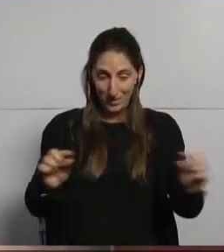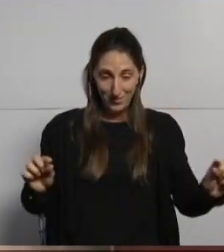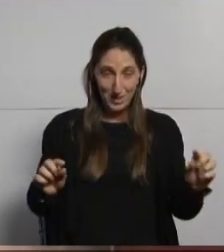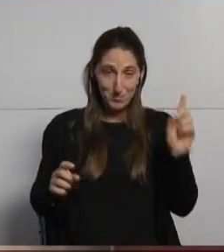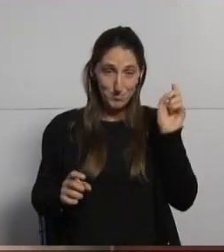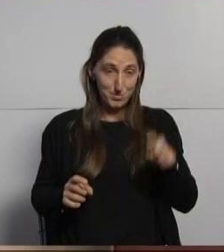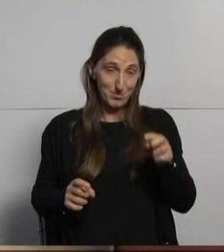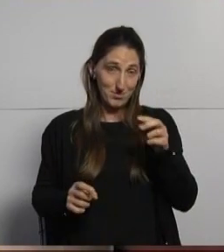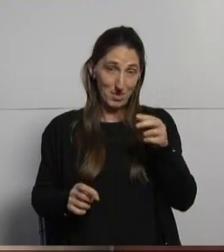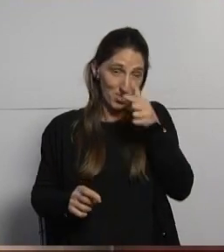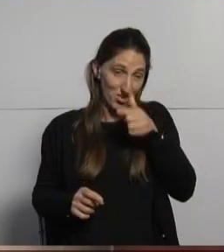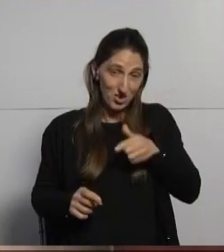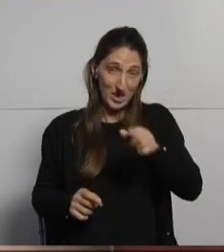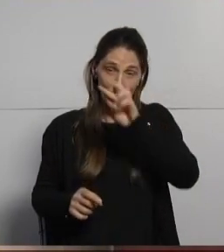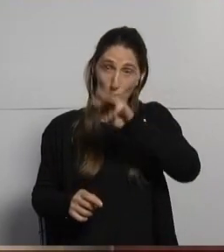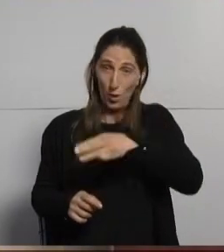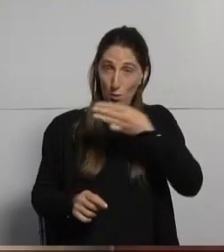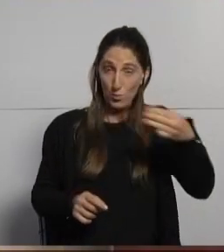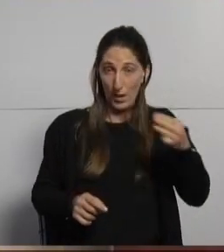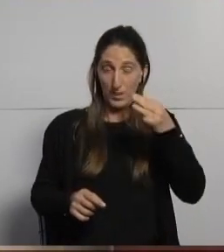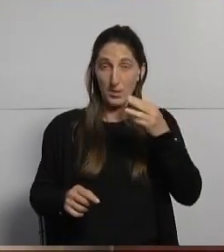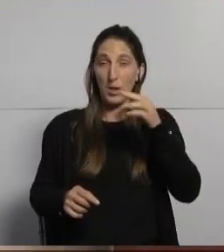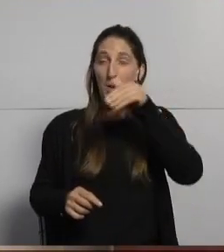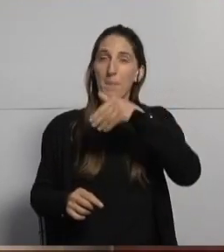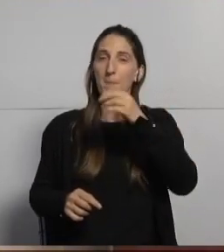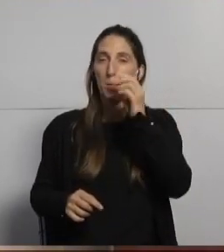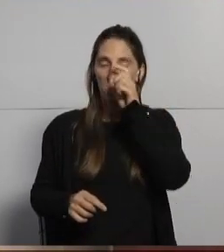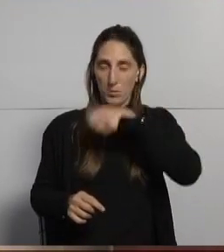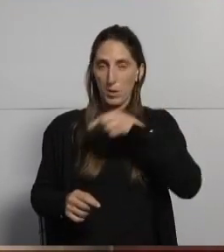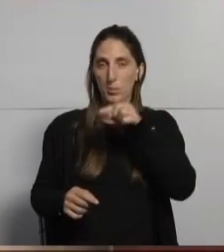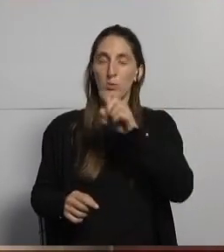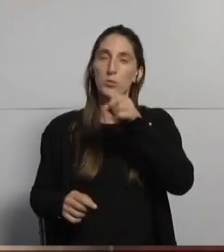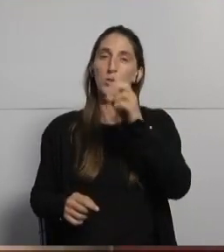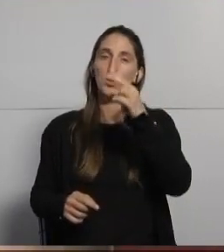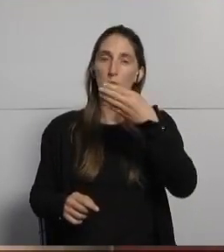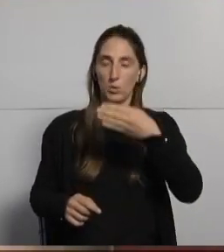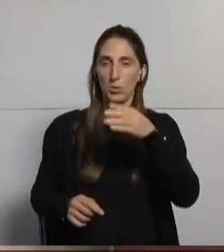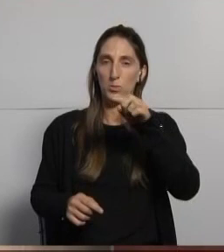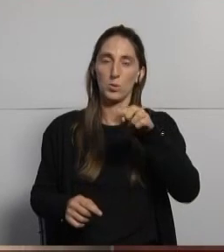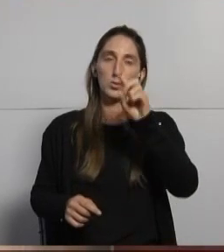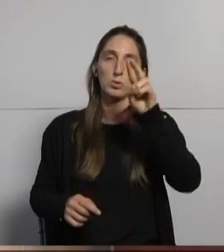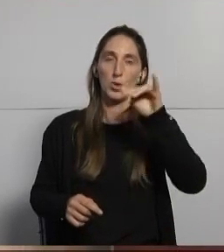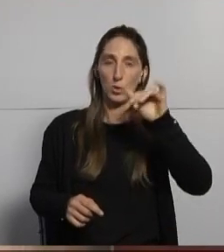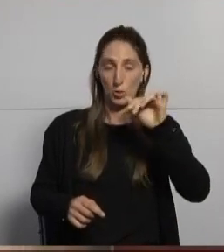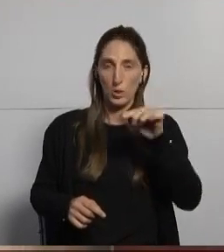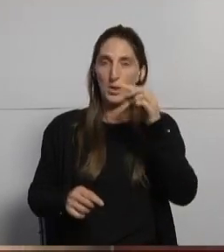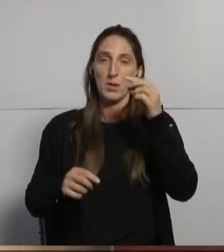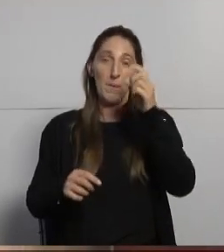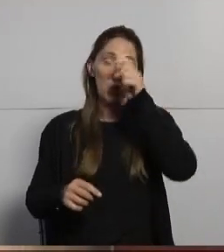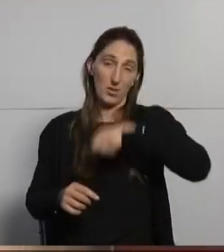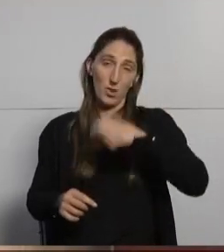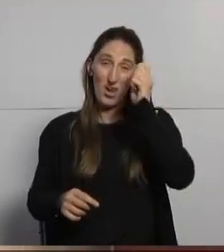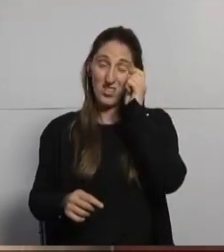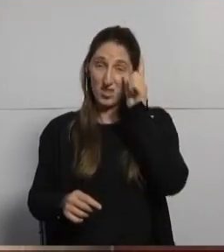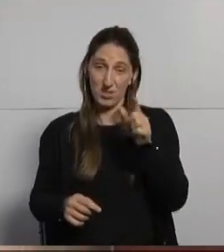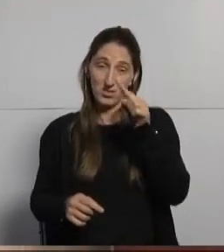link a la página, que es la página de montevideo.gov.uy, Montevideo Inteligente, la expresión para